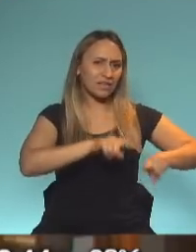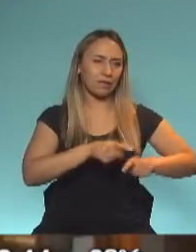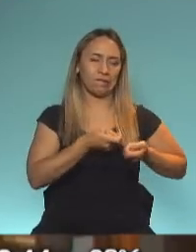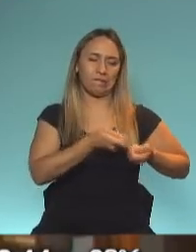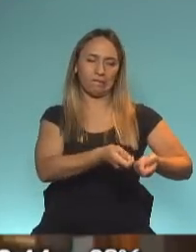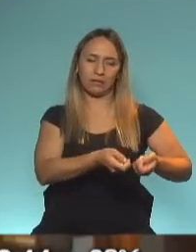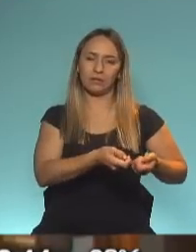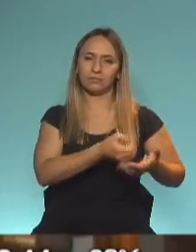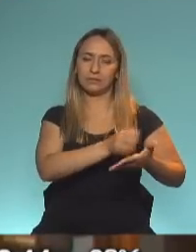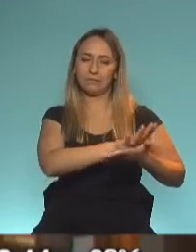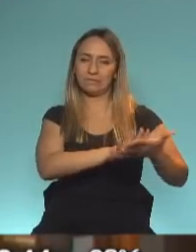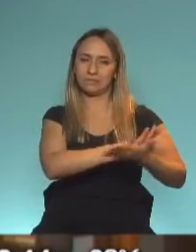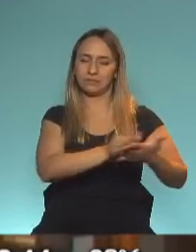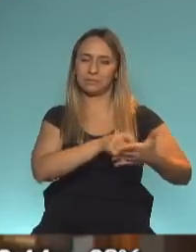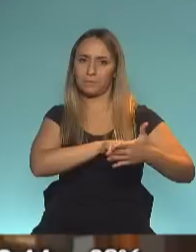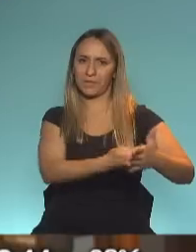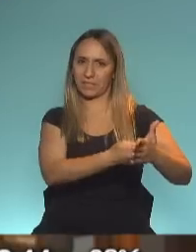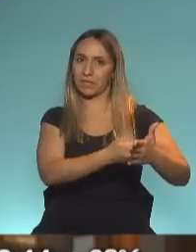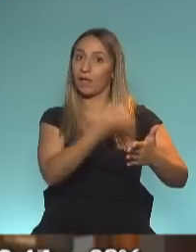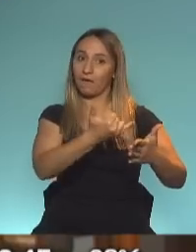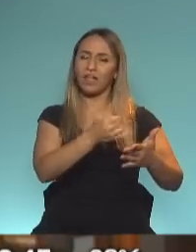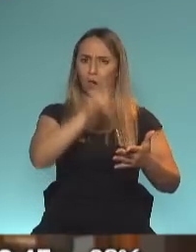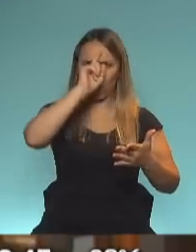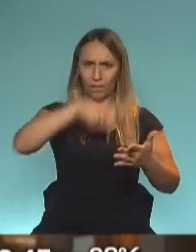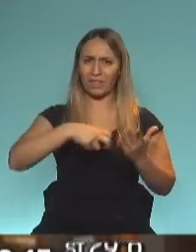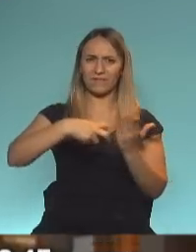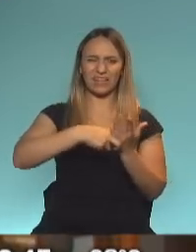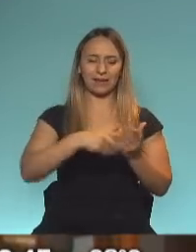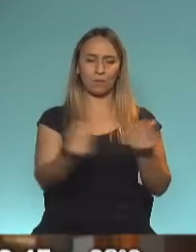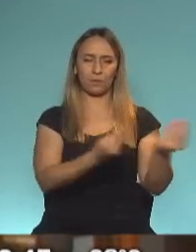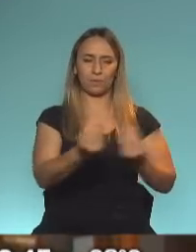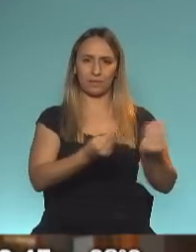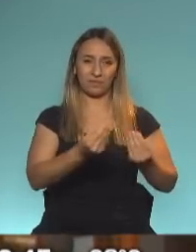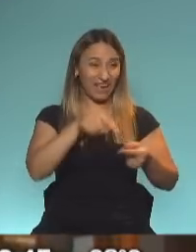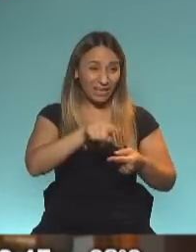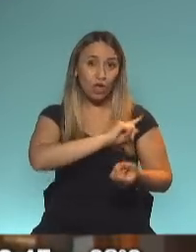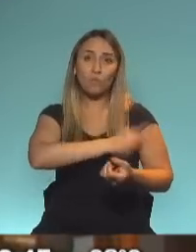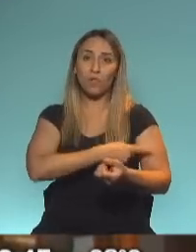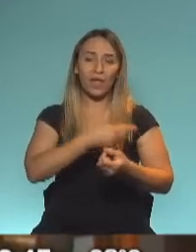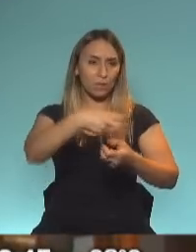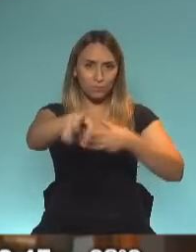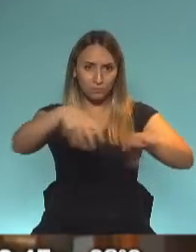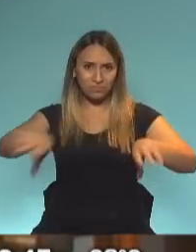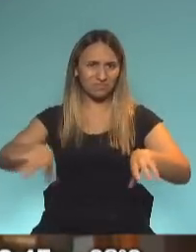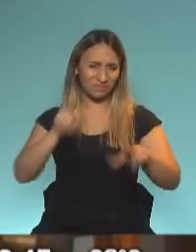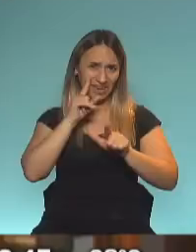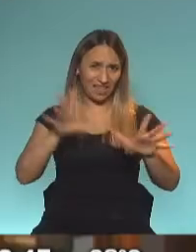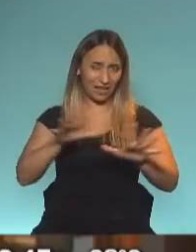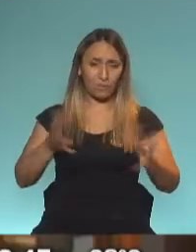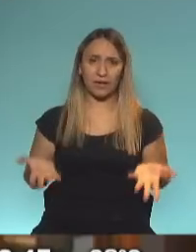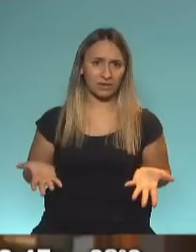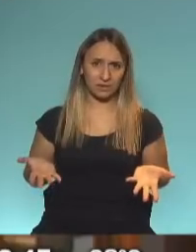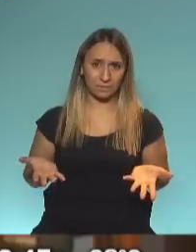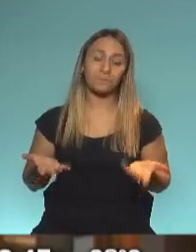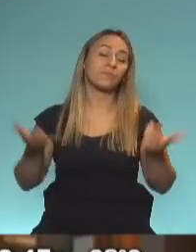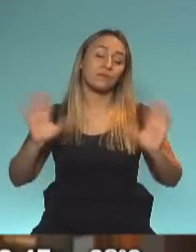apriete con jueces y fiscales, realmente no tiene nada que ver con la división de poderes y bueno, es algo que esperamos que